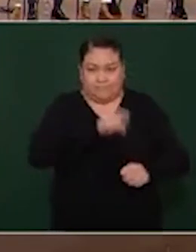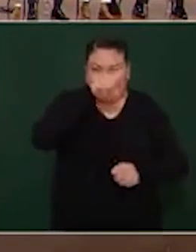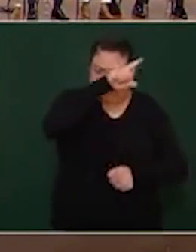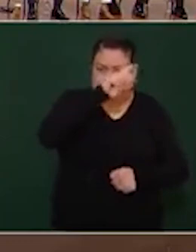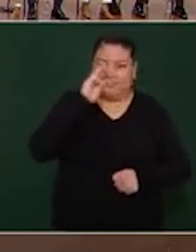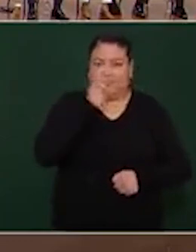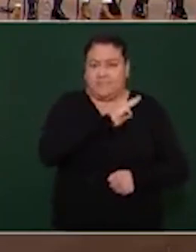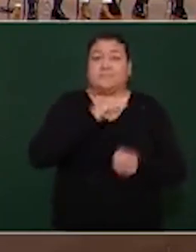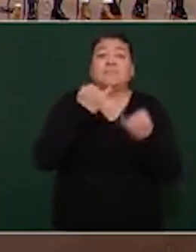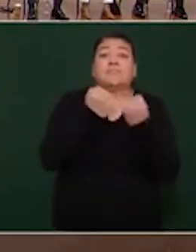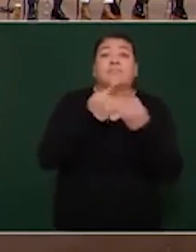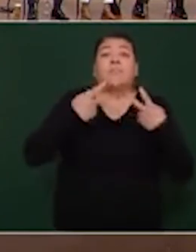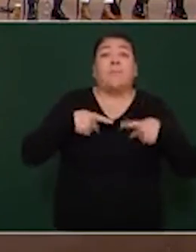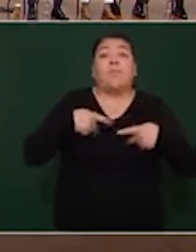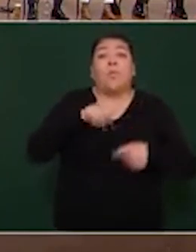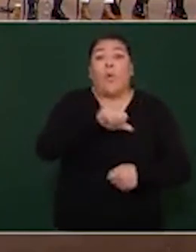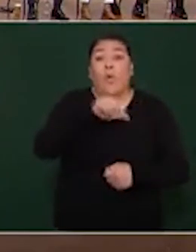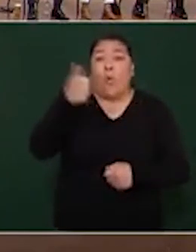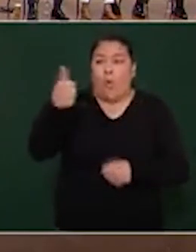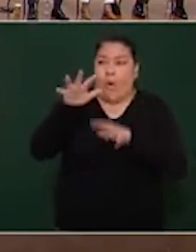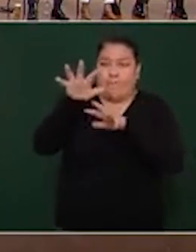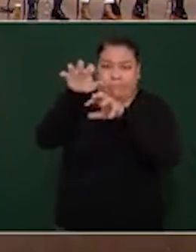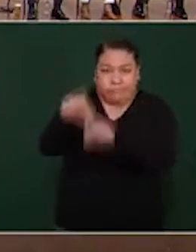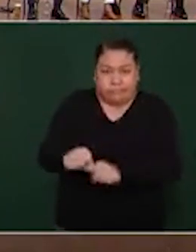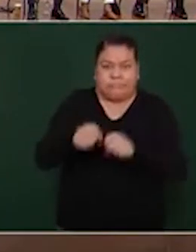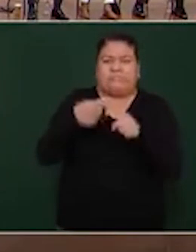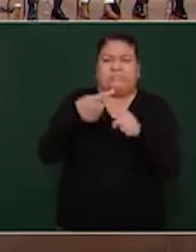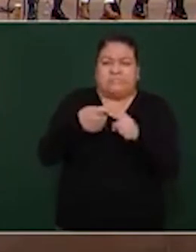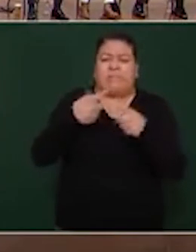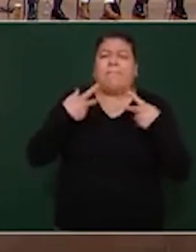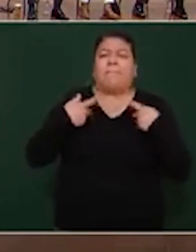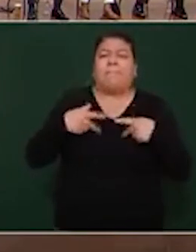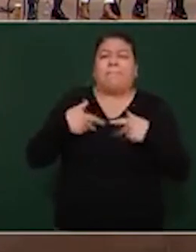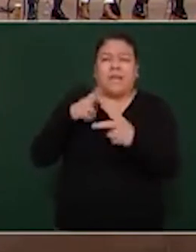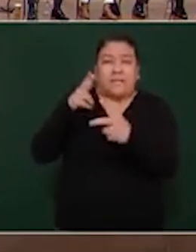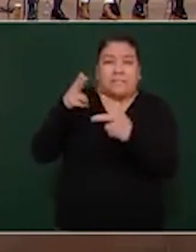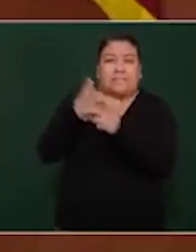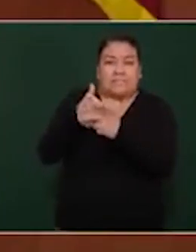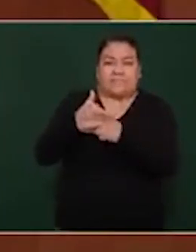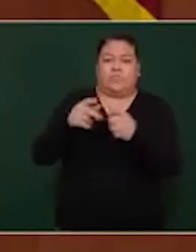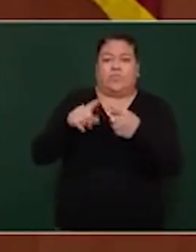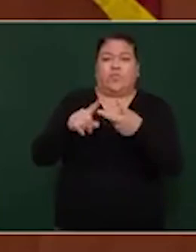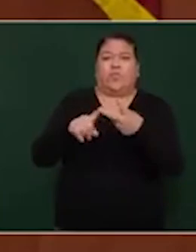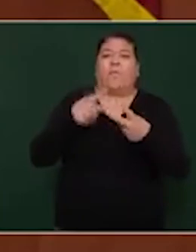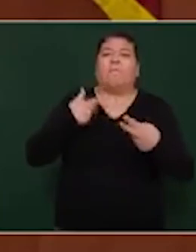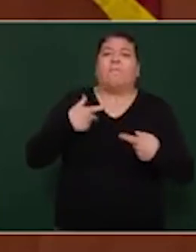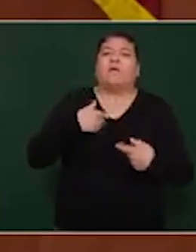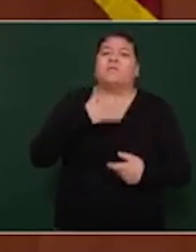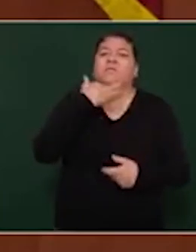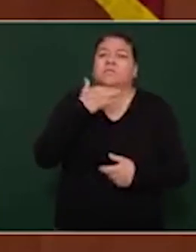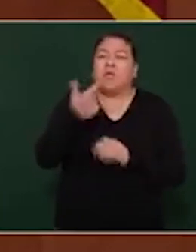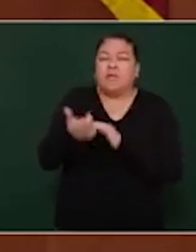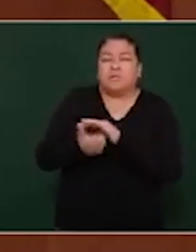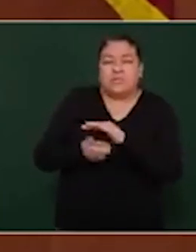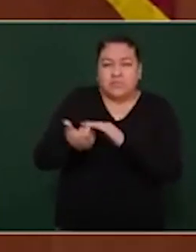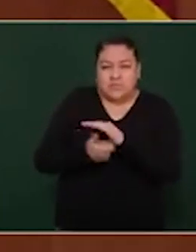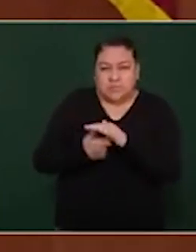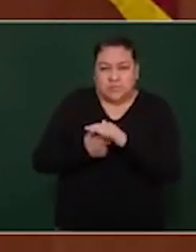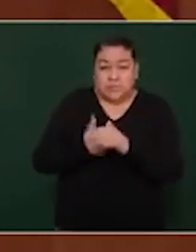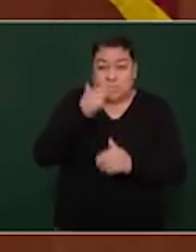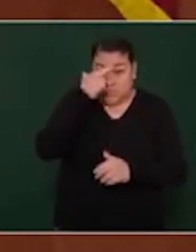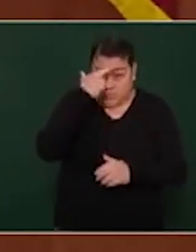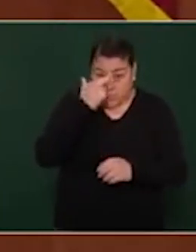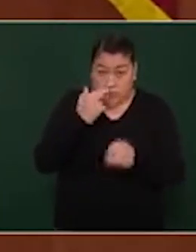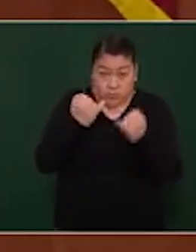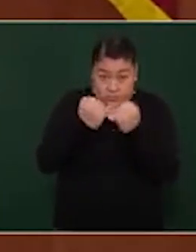le habrán de ejecutar órdenes de aprehensión por homicidio y extorsión. Siguiente. Habría que recordar